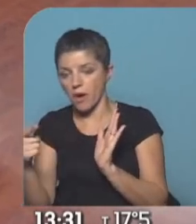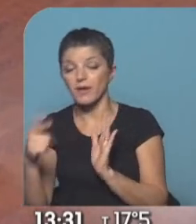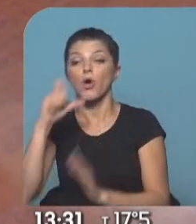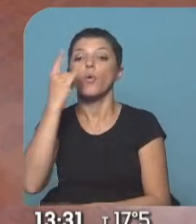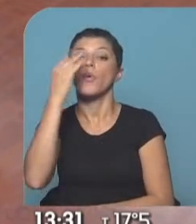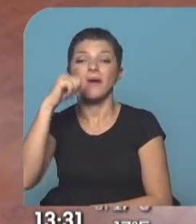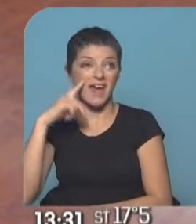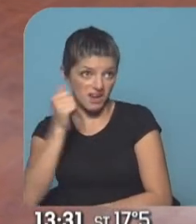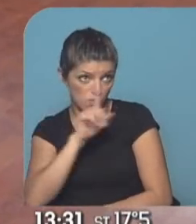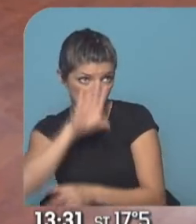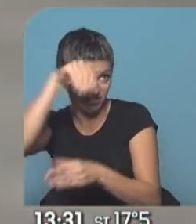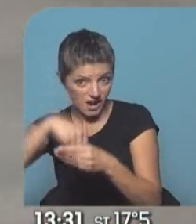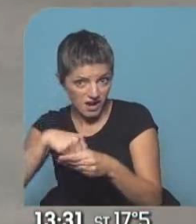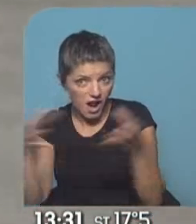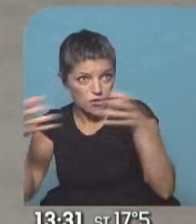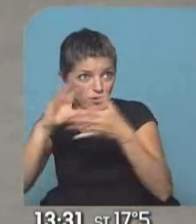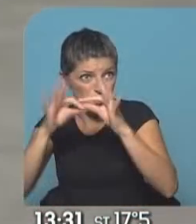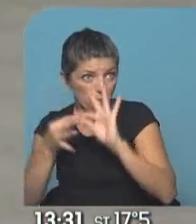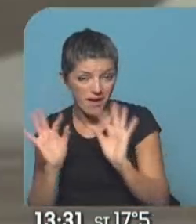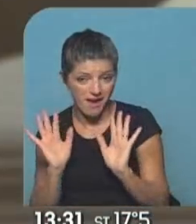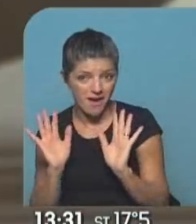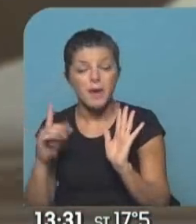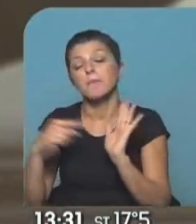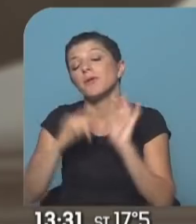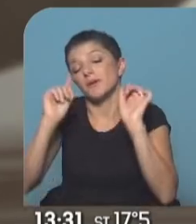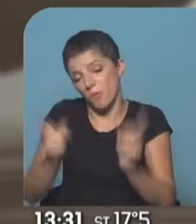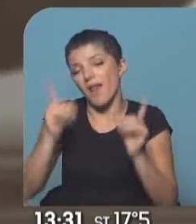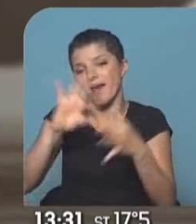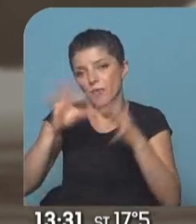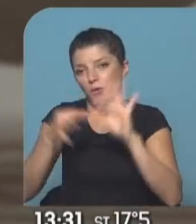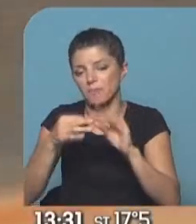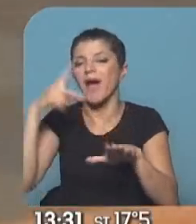Unión Europea, pero no deja de ser efectivamente Europa. Nos vamos a un nuevo corte y ya volvemos.